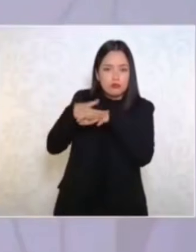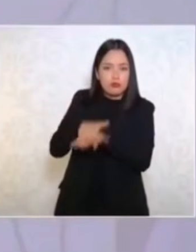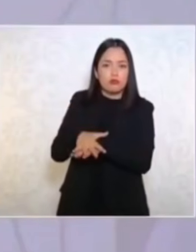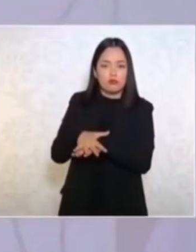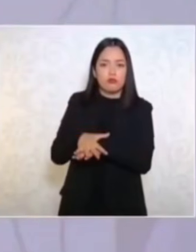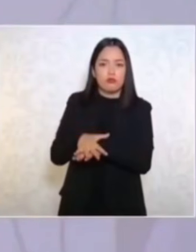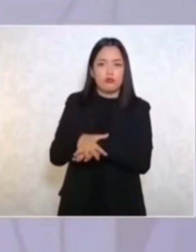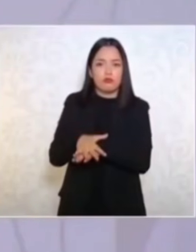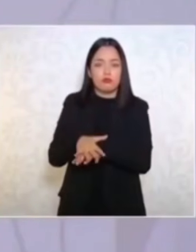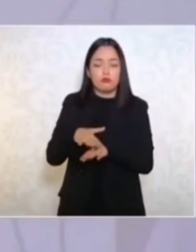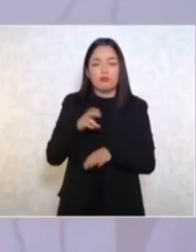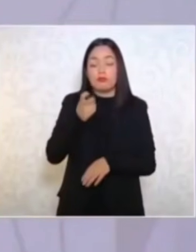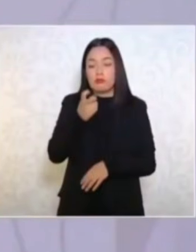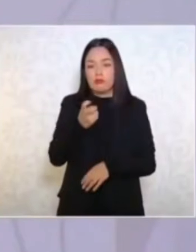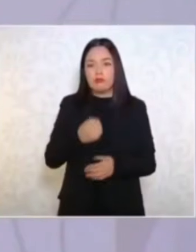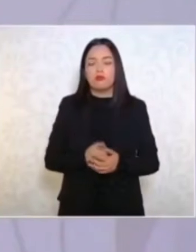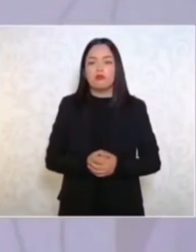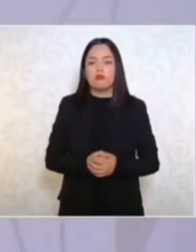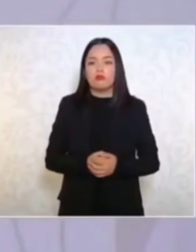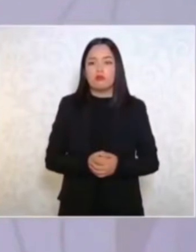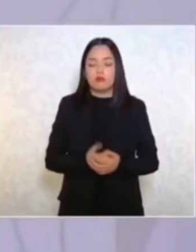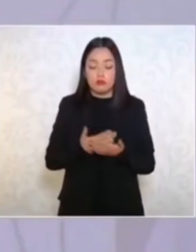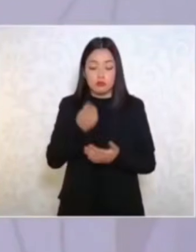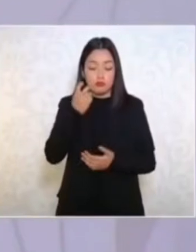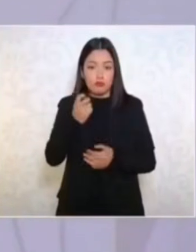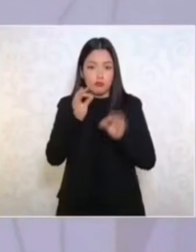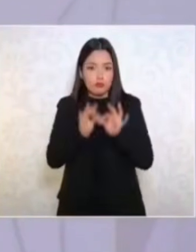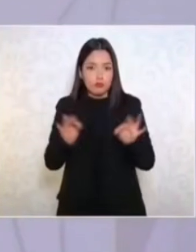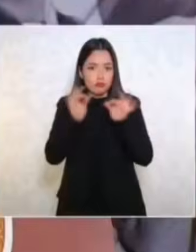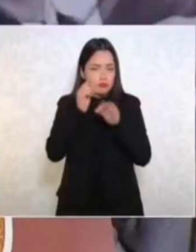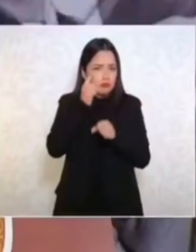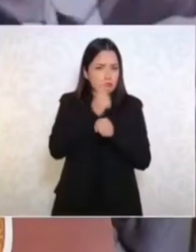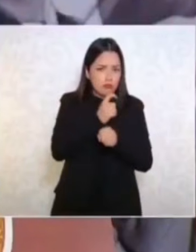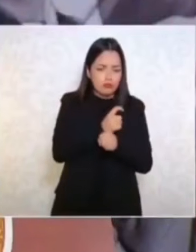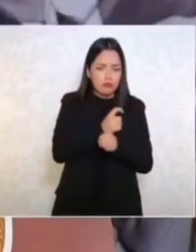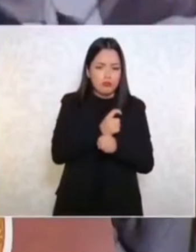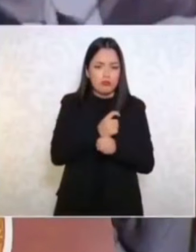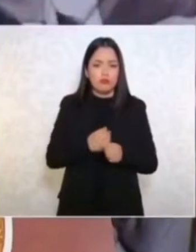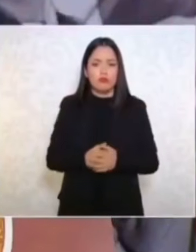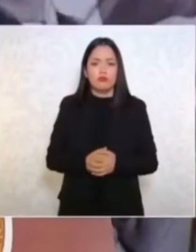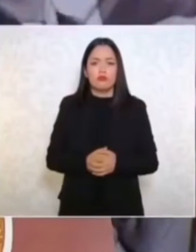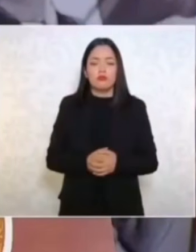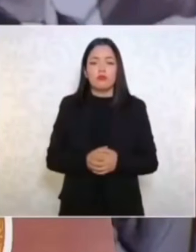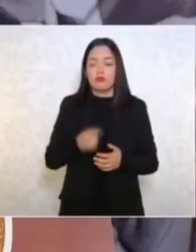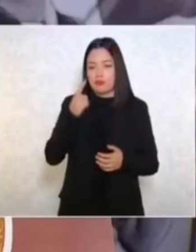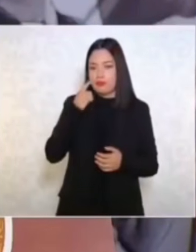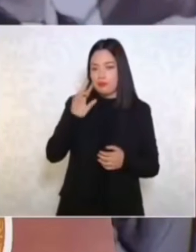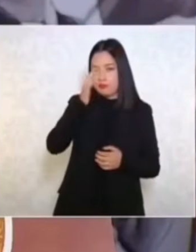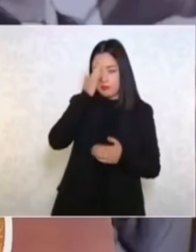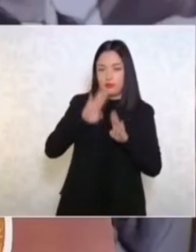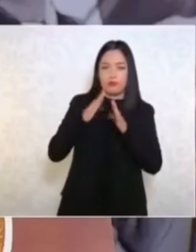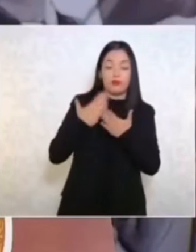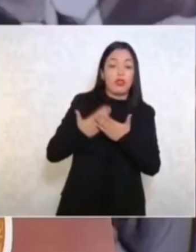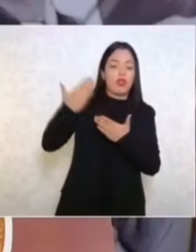caer nada a Donald Trump. Amigos, hay que recordar que Donald Trump quería llevarse a sus armadoras de Estados